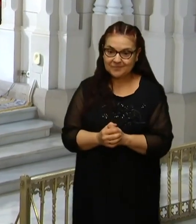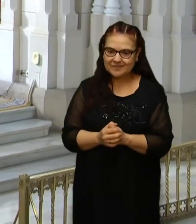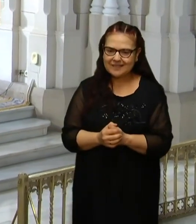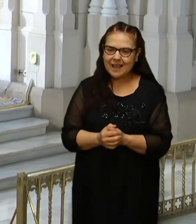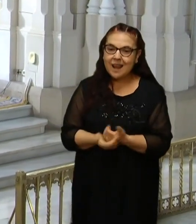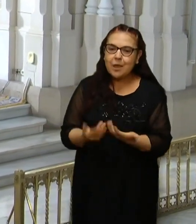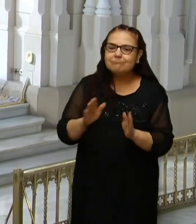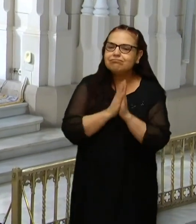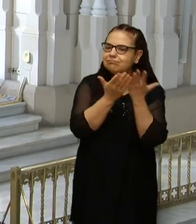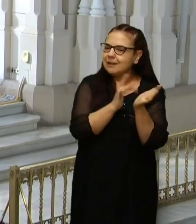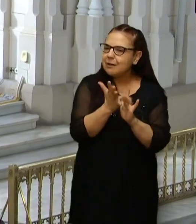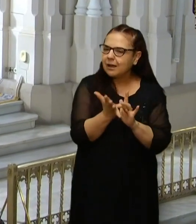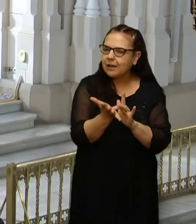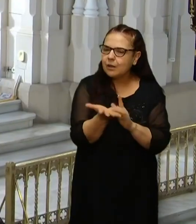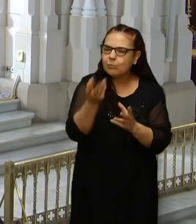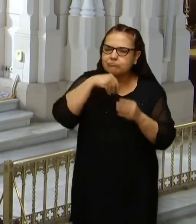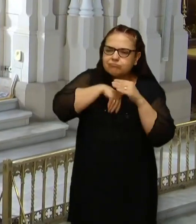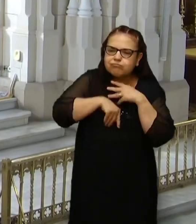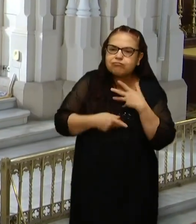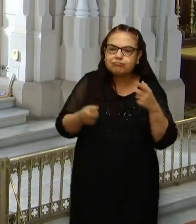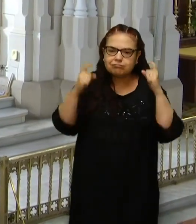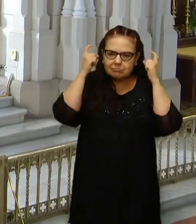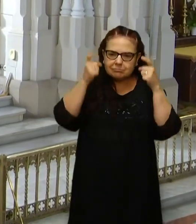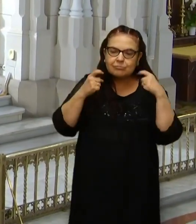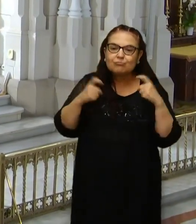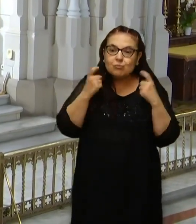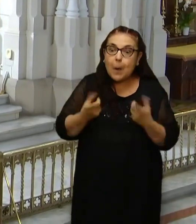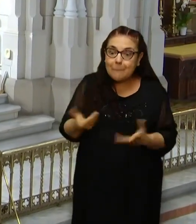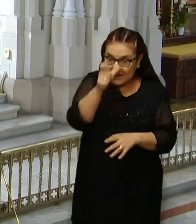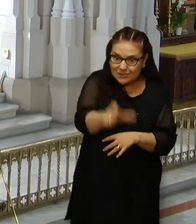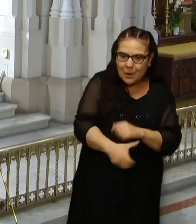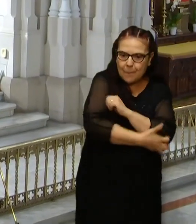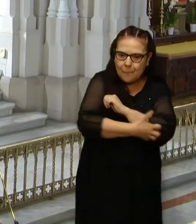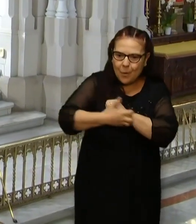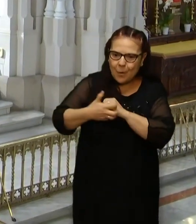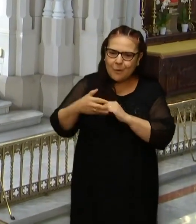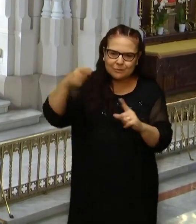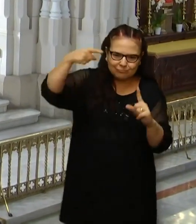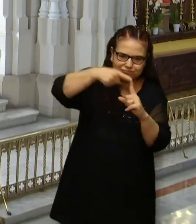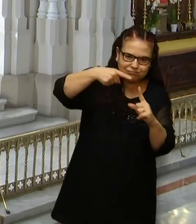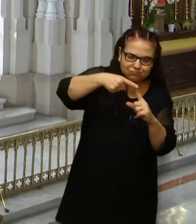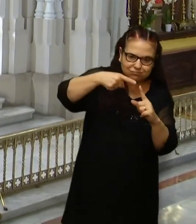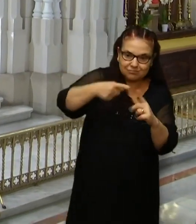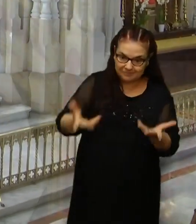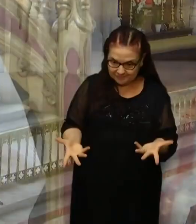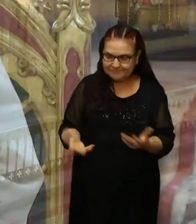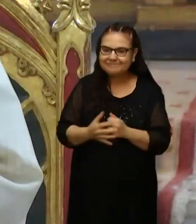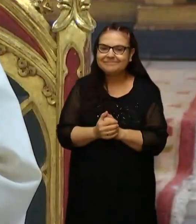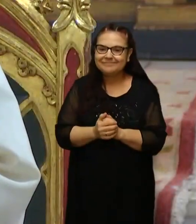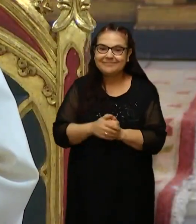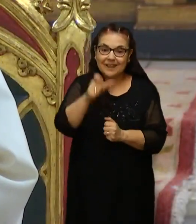encarnar el Evangelio dedicándose a los más pobres y a los